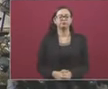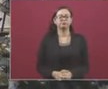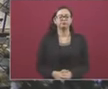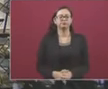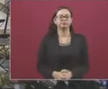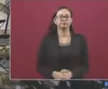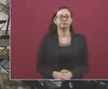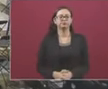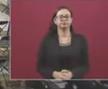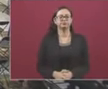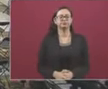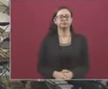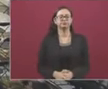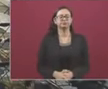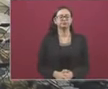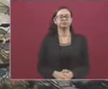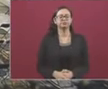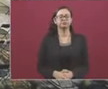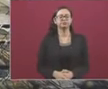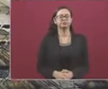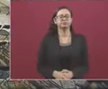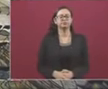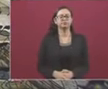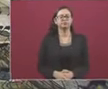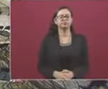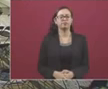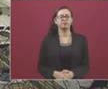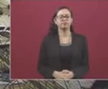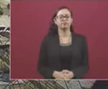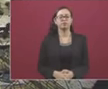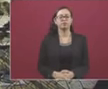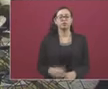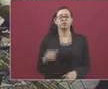firmar la carta compromiso de no reelegirse en el 2024